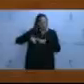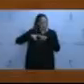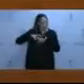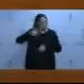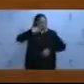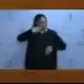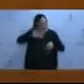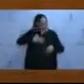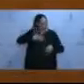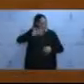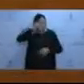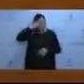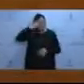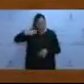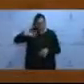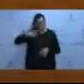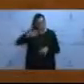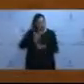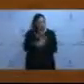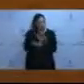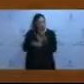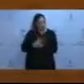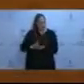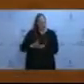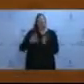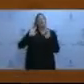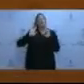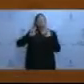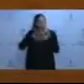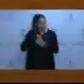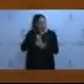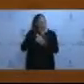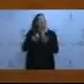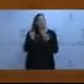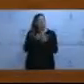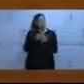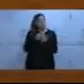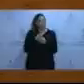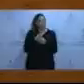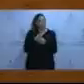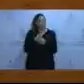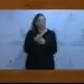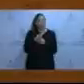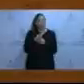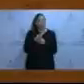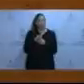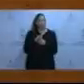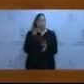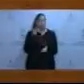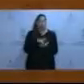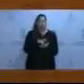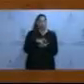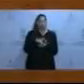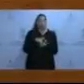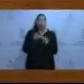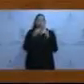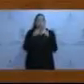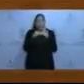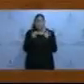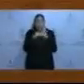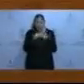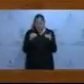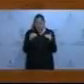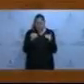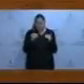de lo imaginario y producir, por lo tanto, una solución. En el caso de los pacientes que van